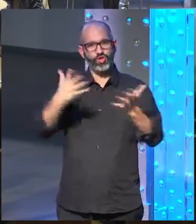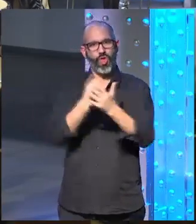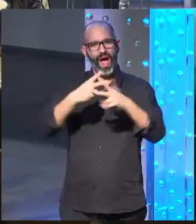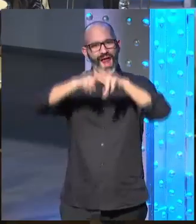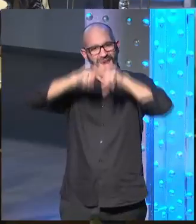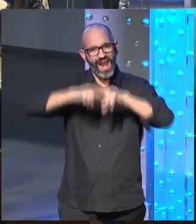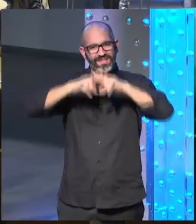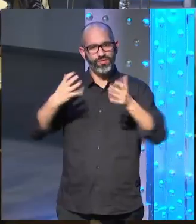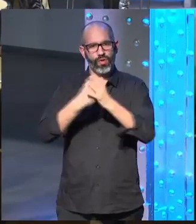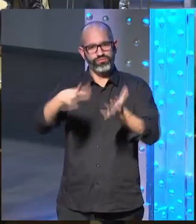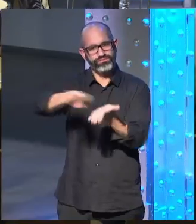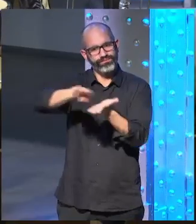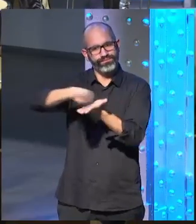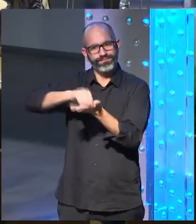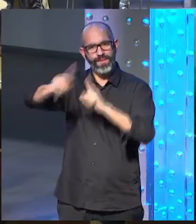porque